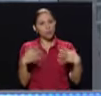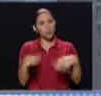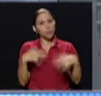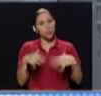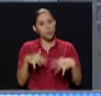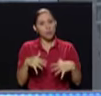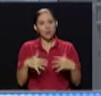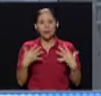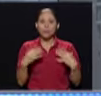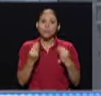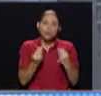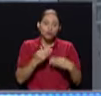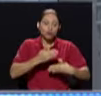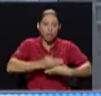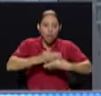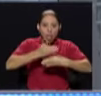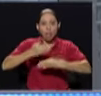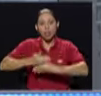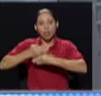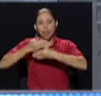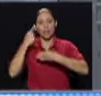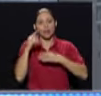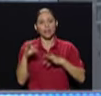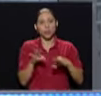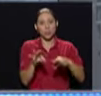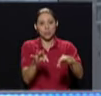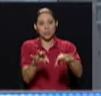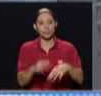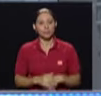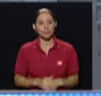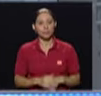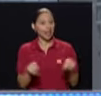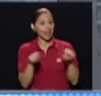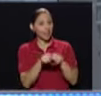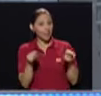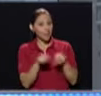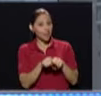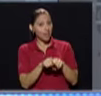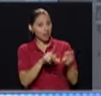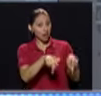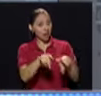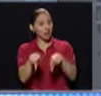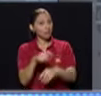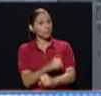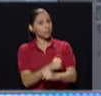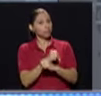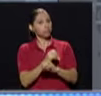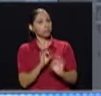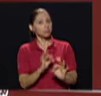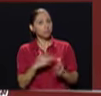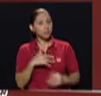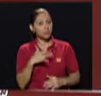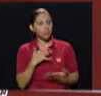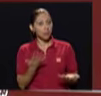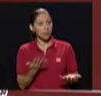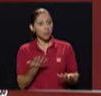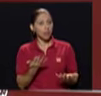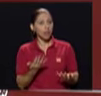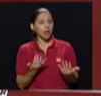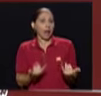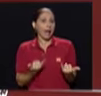muy grande en infraestructura turística. Y también le da un poco de seguridad a la población, Máxima ahora